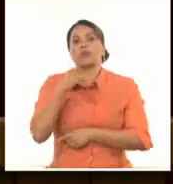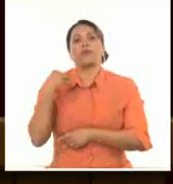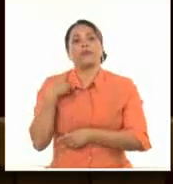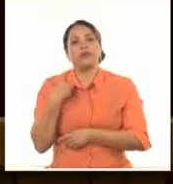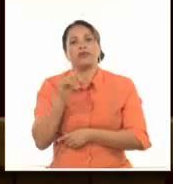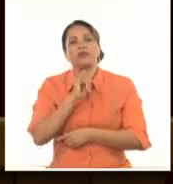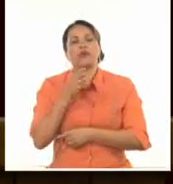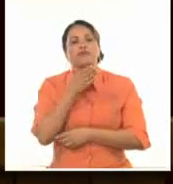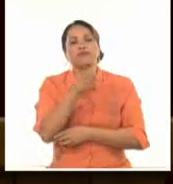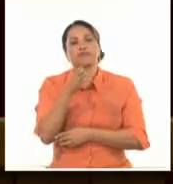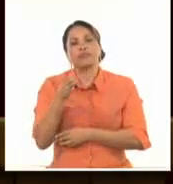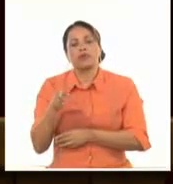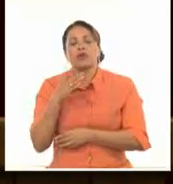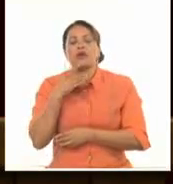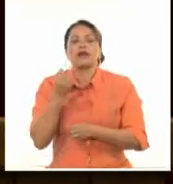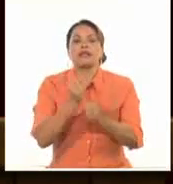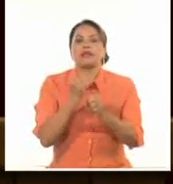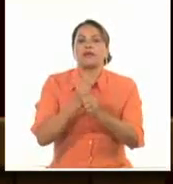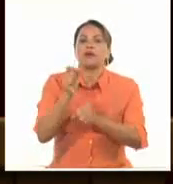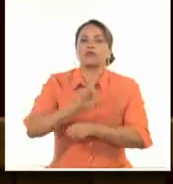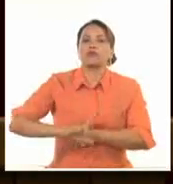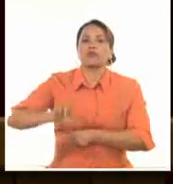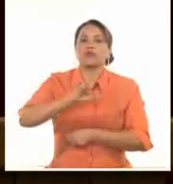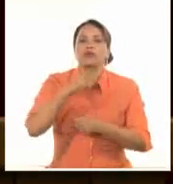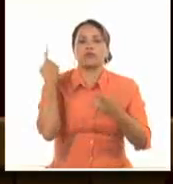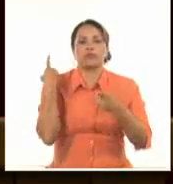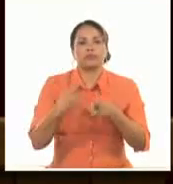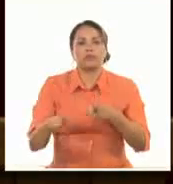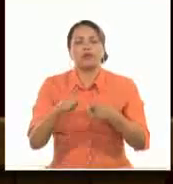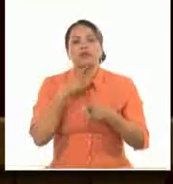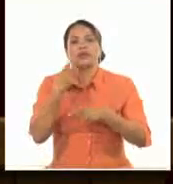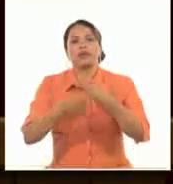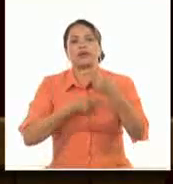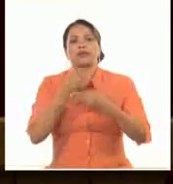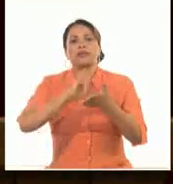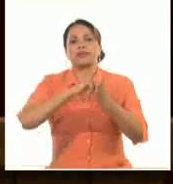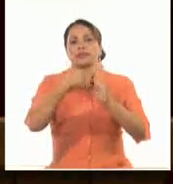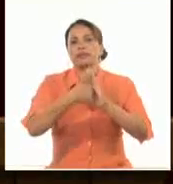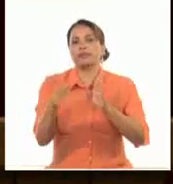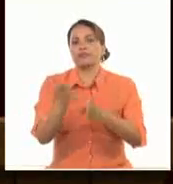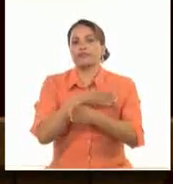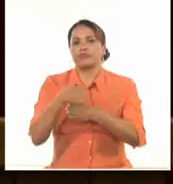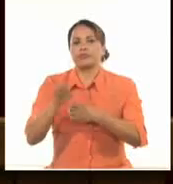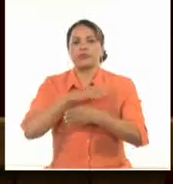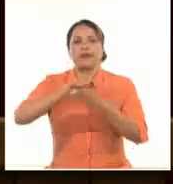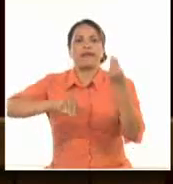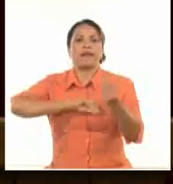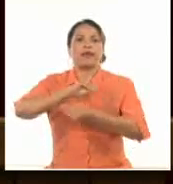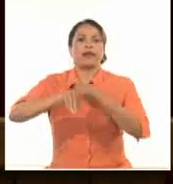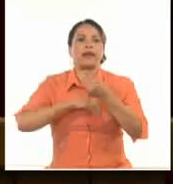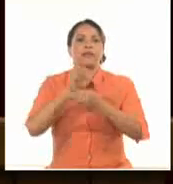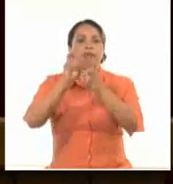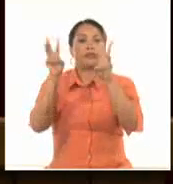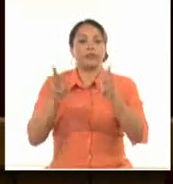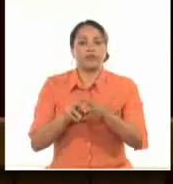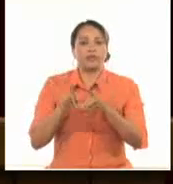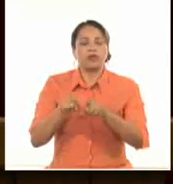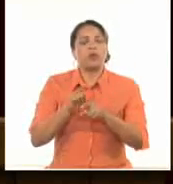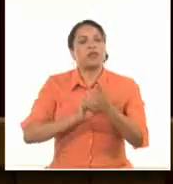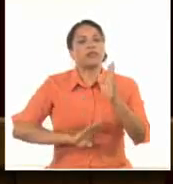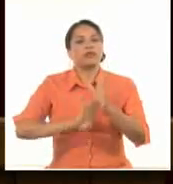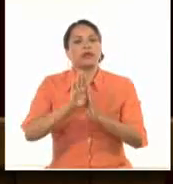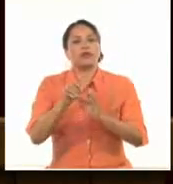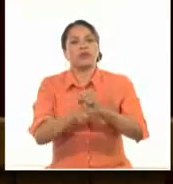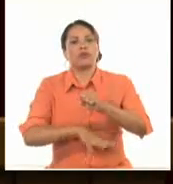barrios al trabajo social, los que desarrollan importantes proyectos de transformación digital, desarrollo local